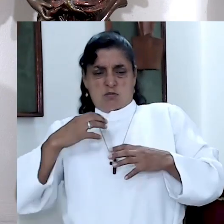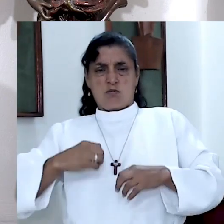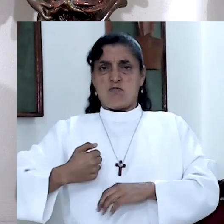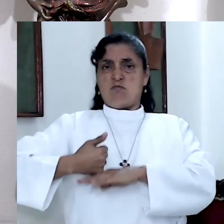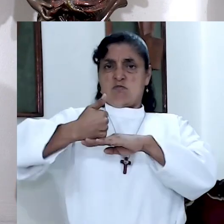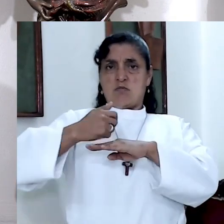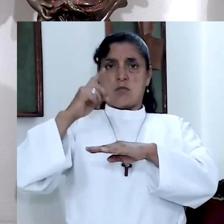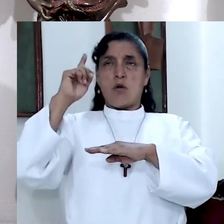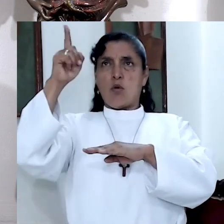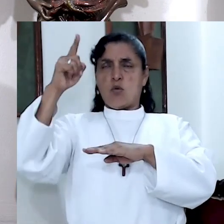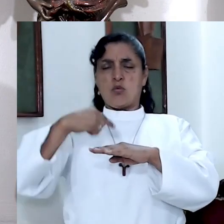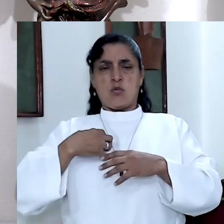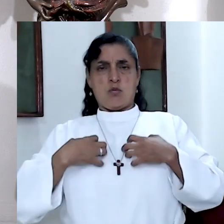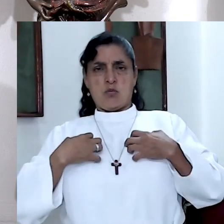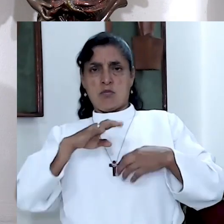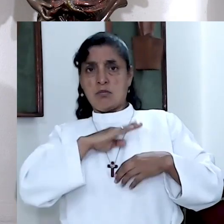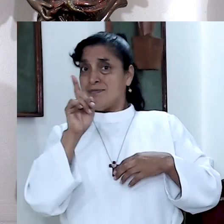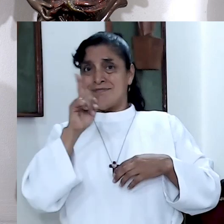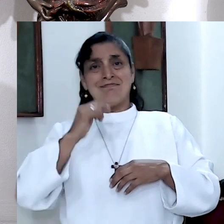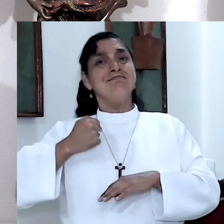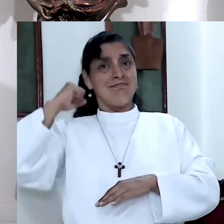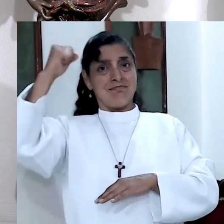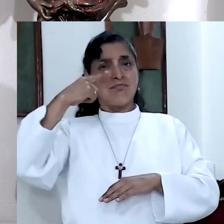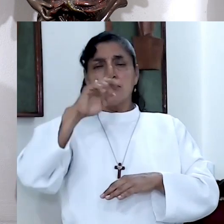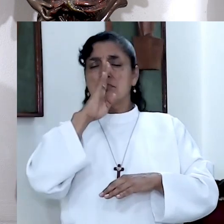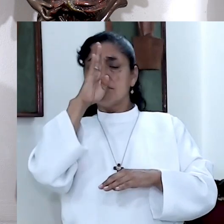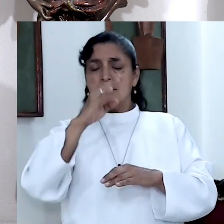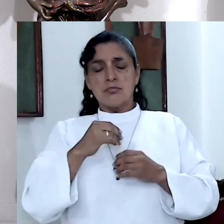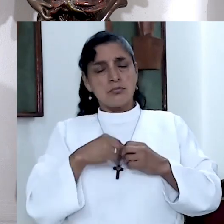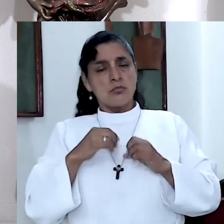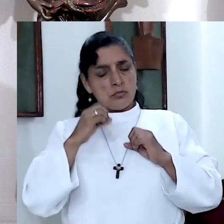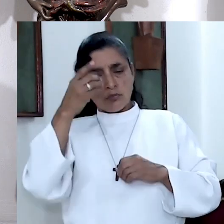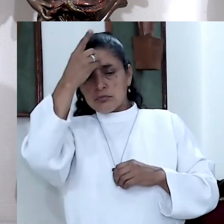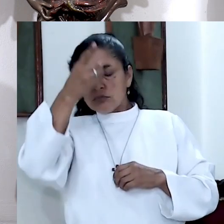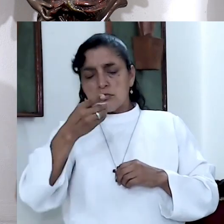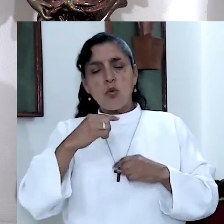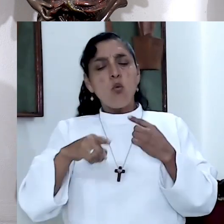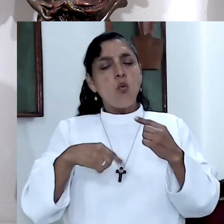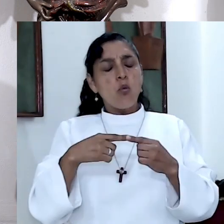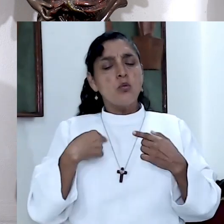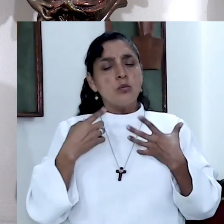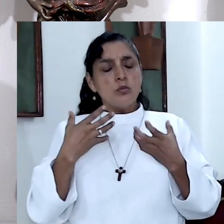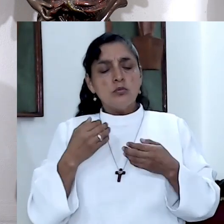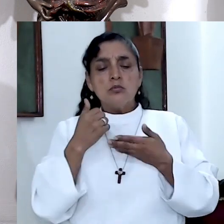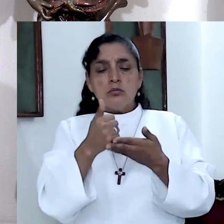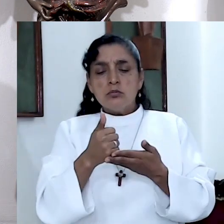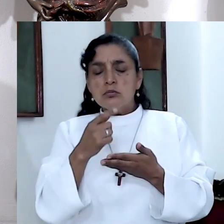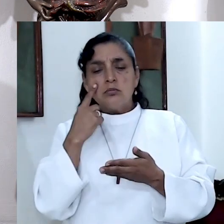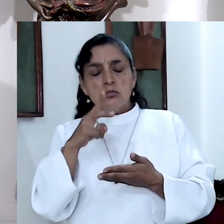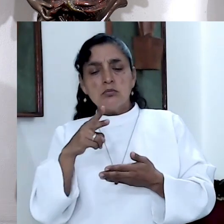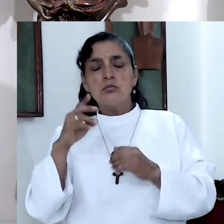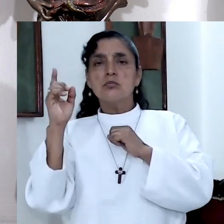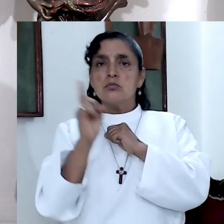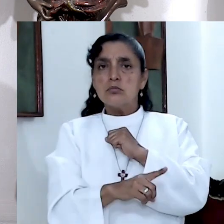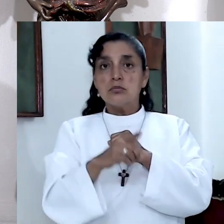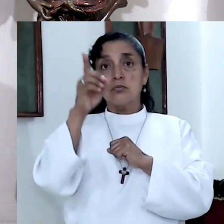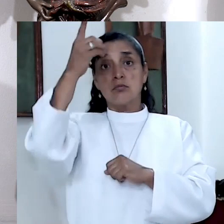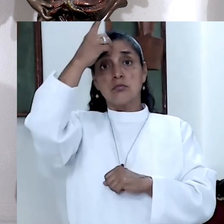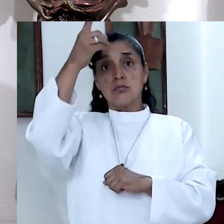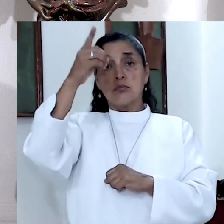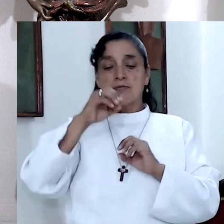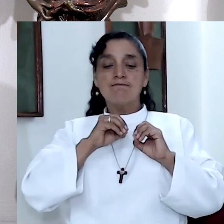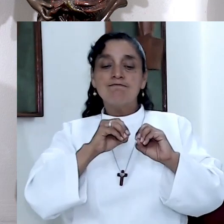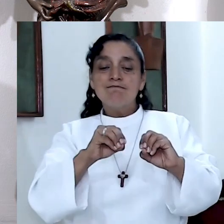delicadeza, porque tienes el poder y lo usas cuando quieres. Con todo esto, has enseñado